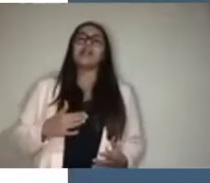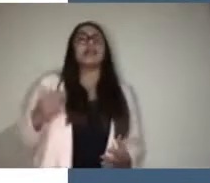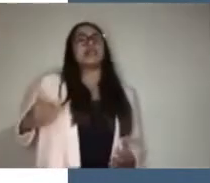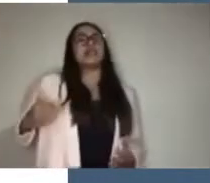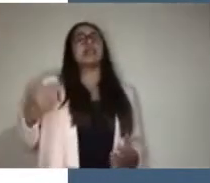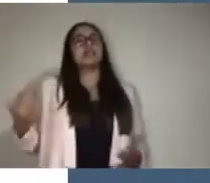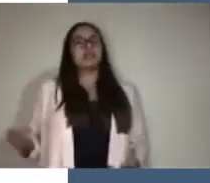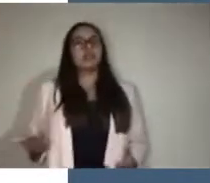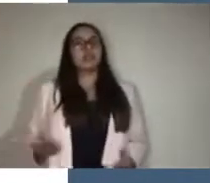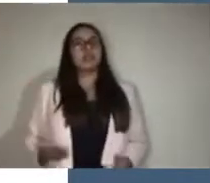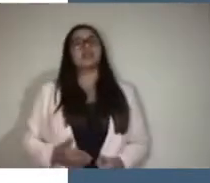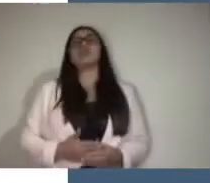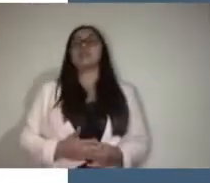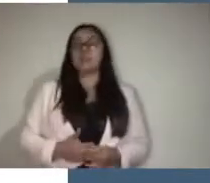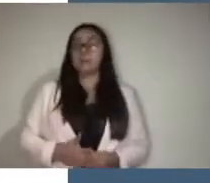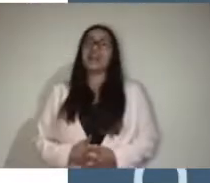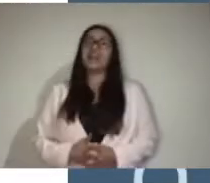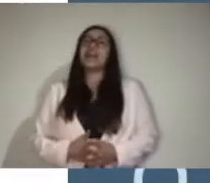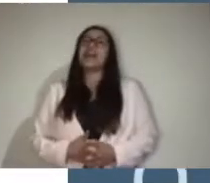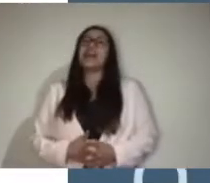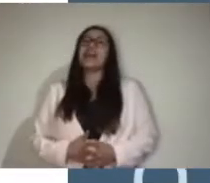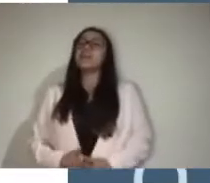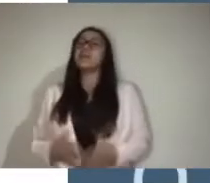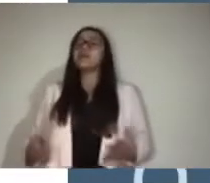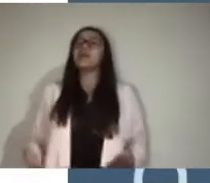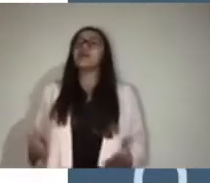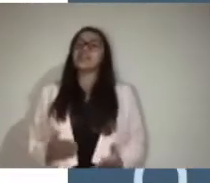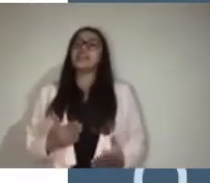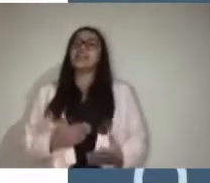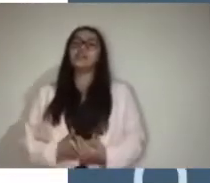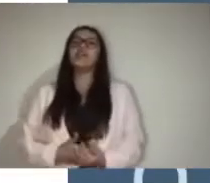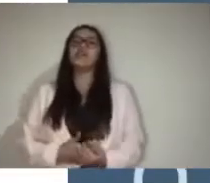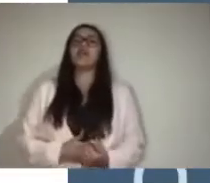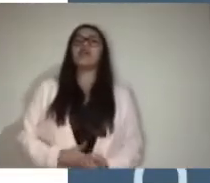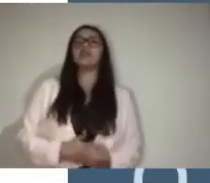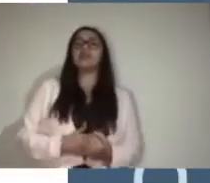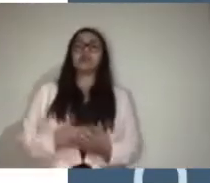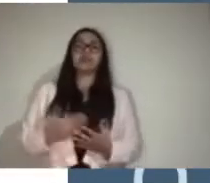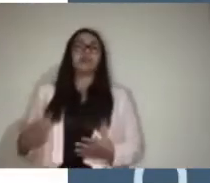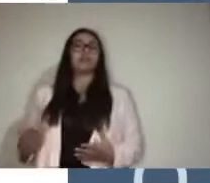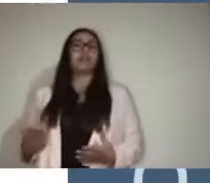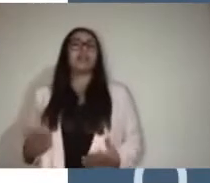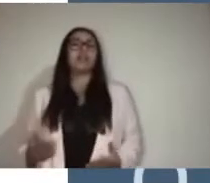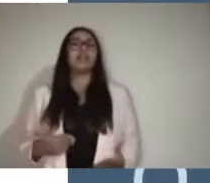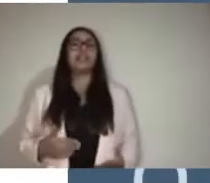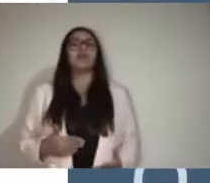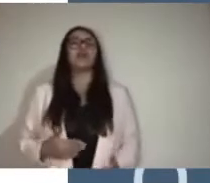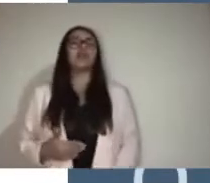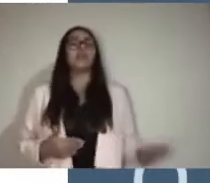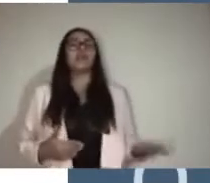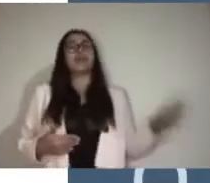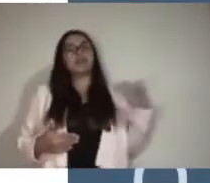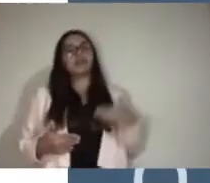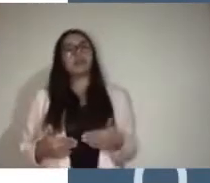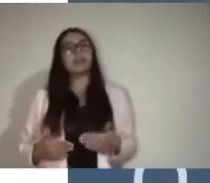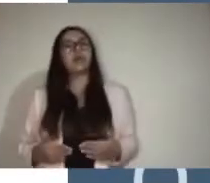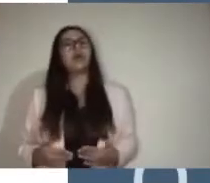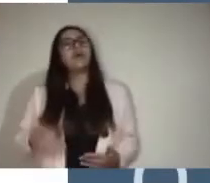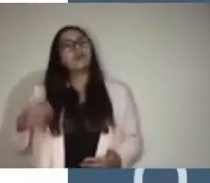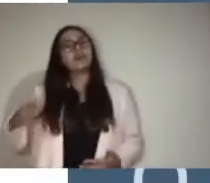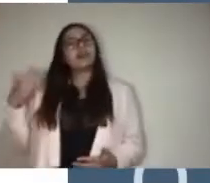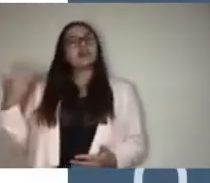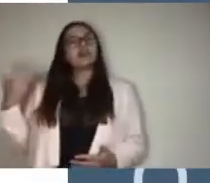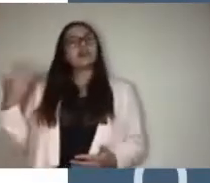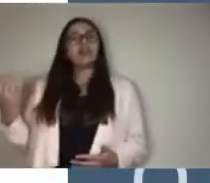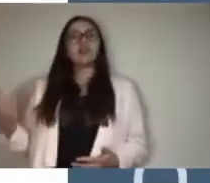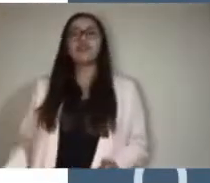para realizar intervenciones diagnósticas tempranas. El tipo de estudio que se realizó fue un estudio observacional analítico de tipo retrospectivo